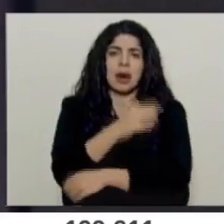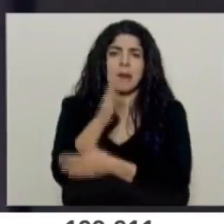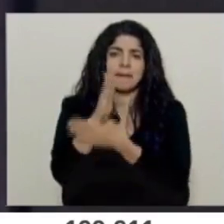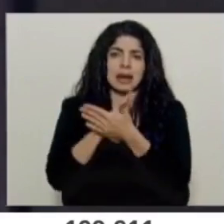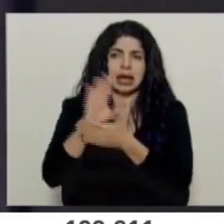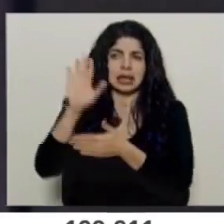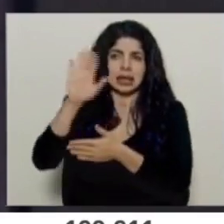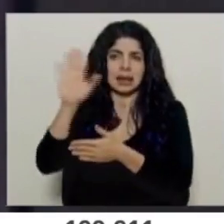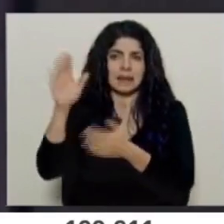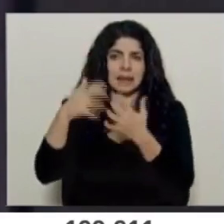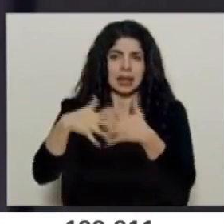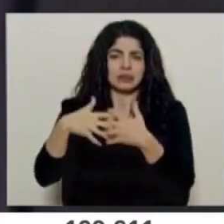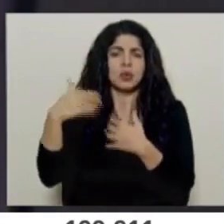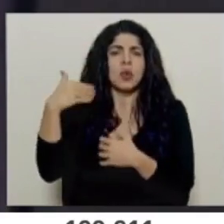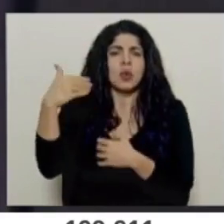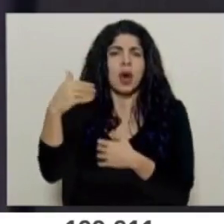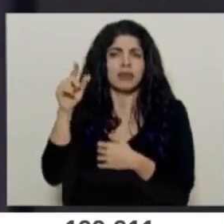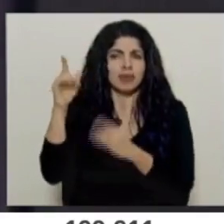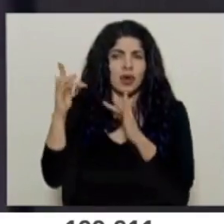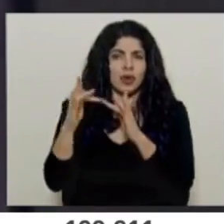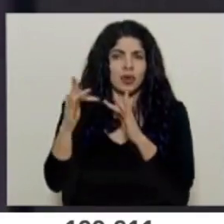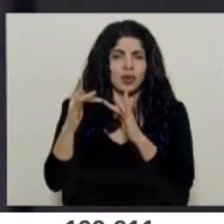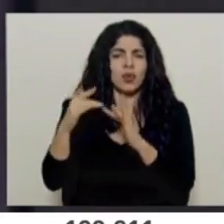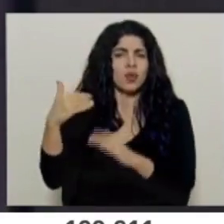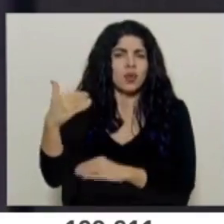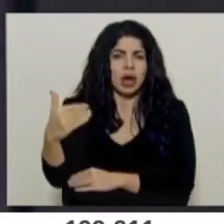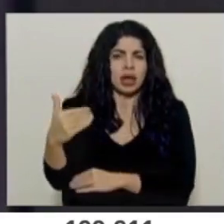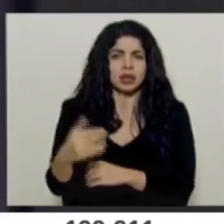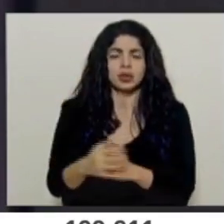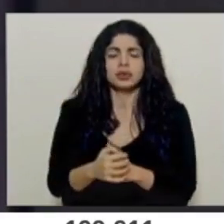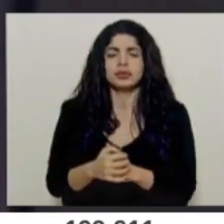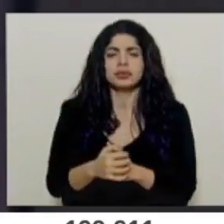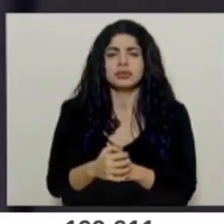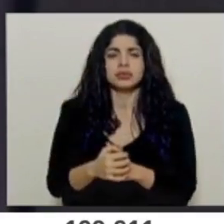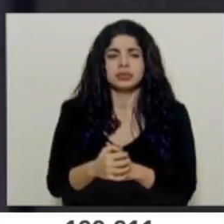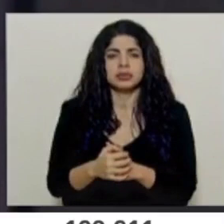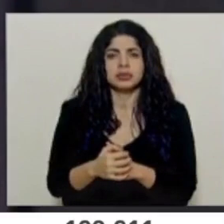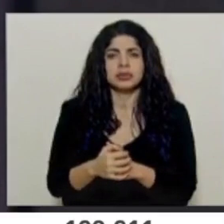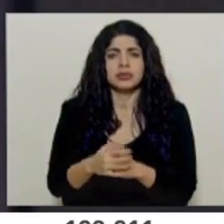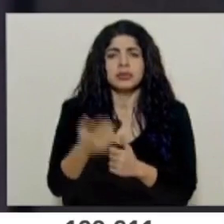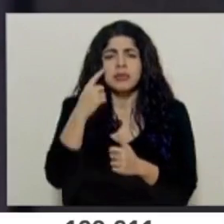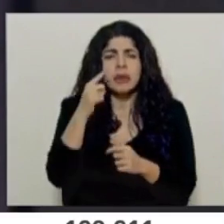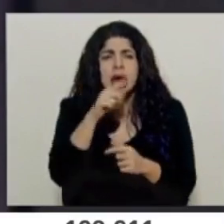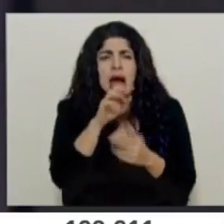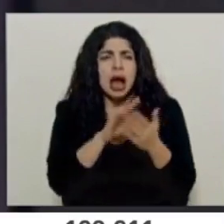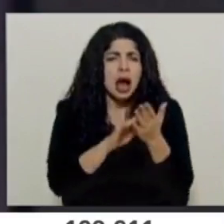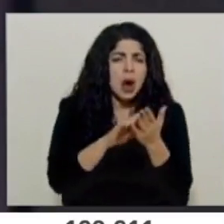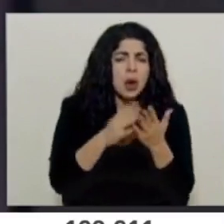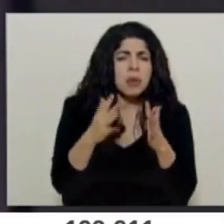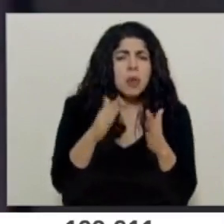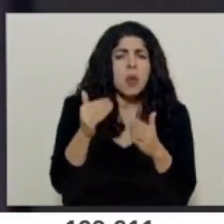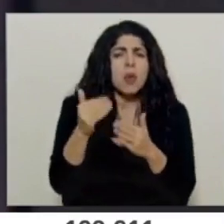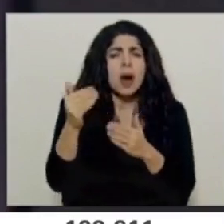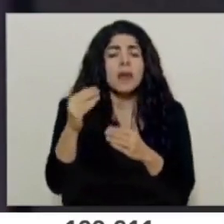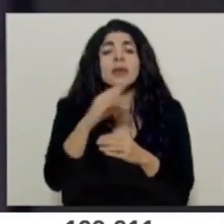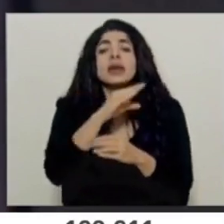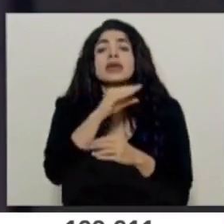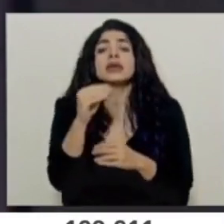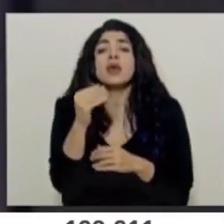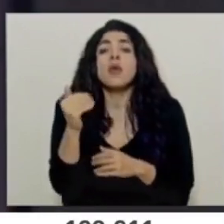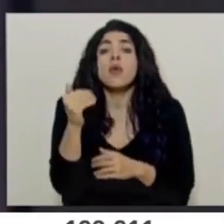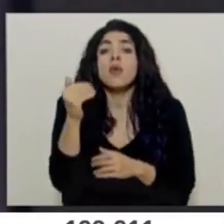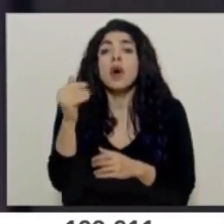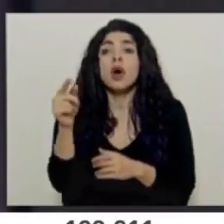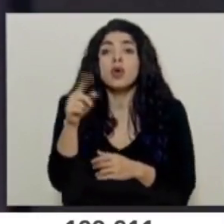esas firmas y de estos contratos, según sus estimaciones? ¿Y para cuándo ustedes prevén